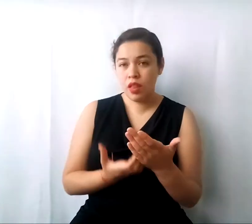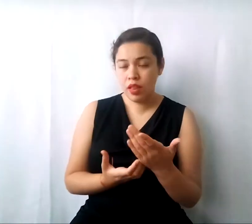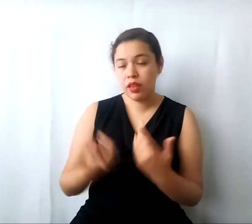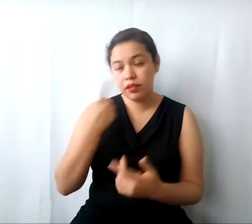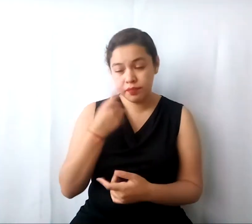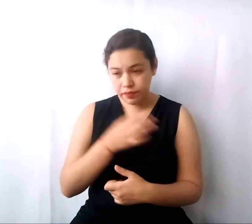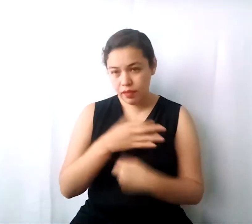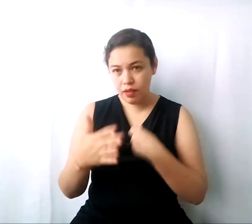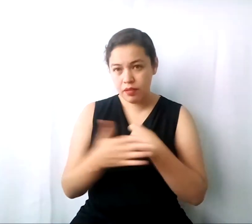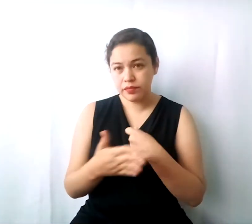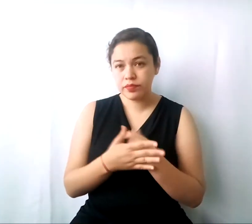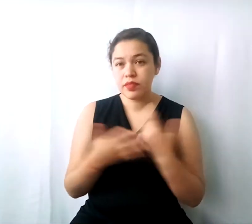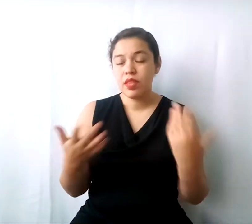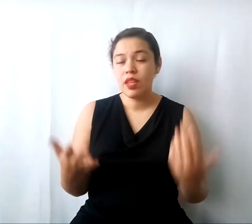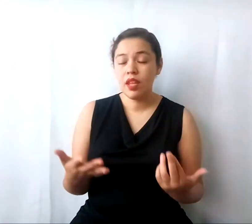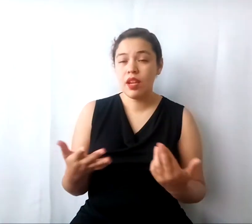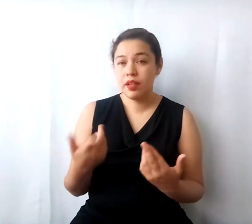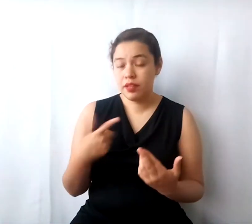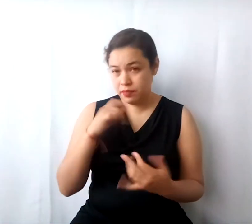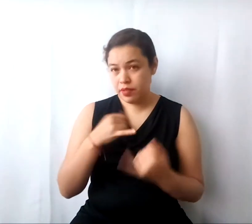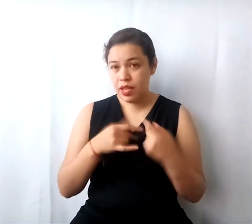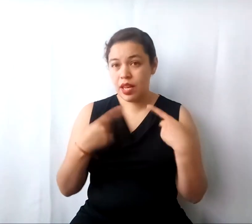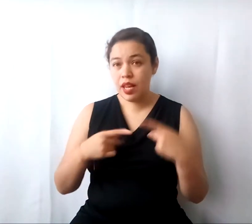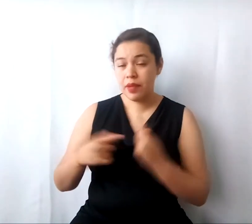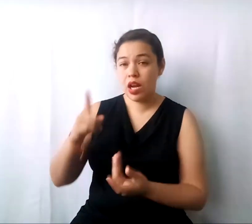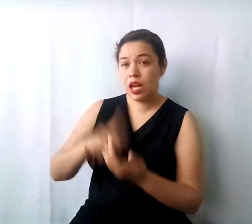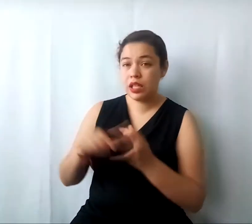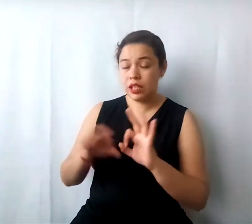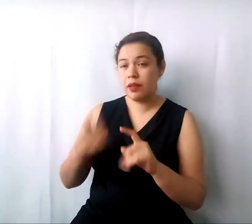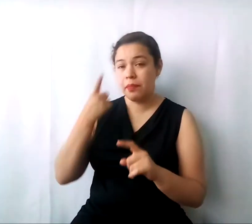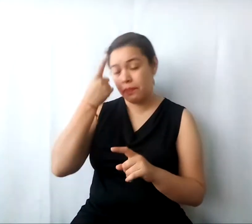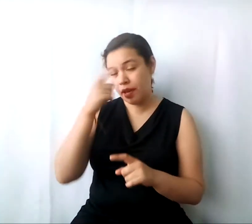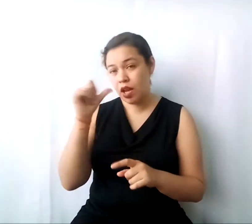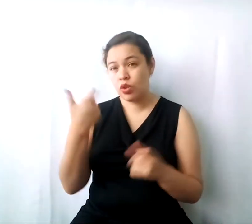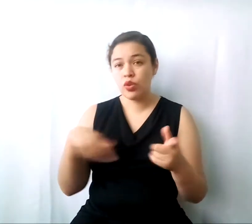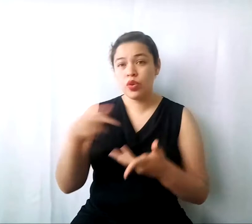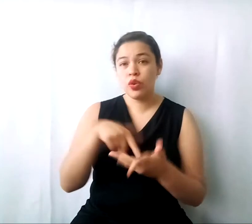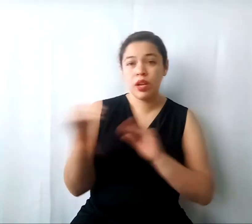en realidad lo que se pone a disposición es el personal y no otra cosa, entonces